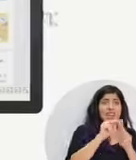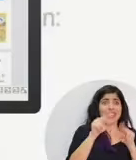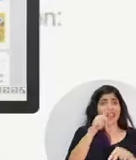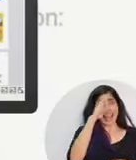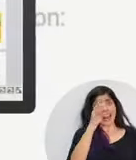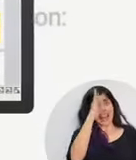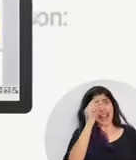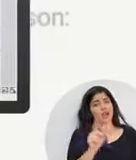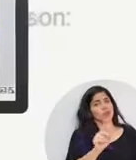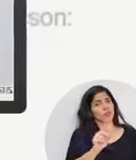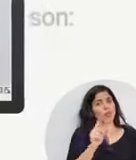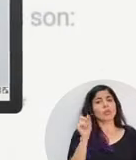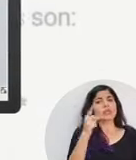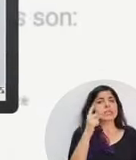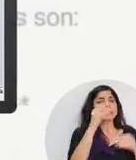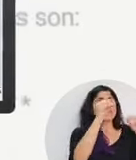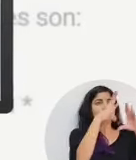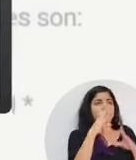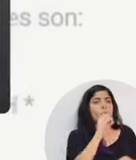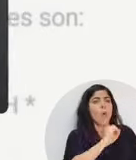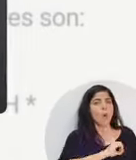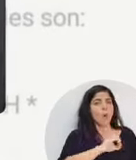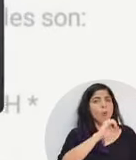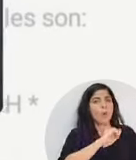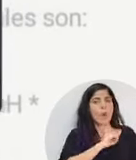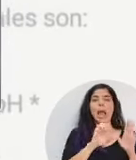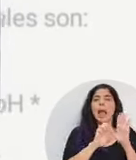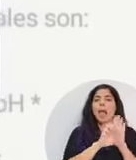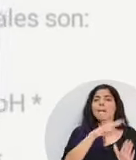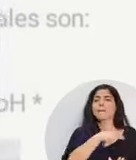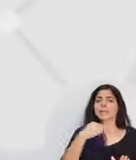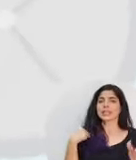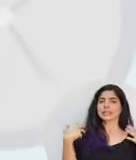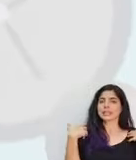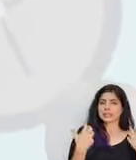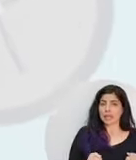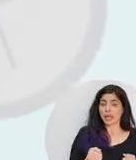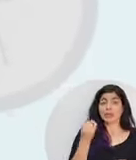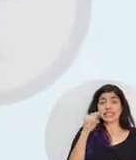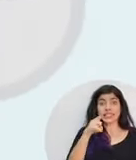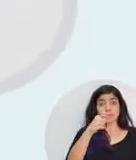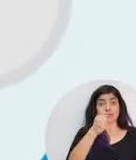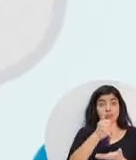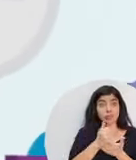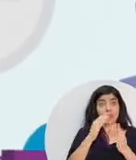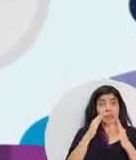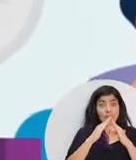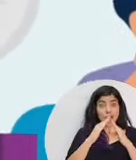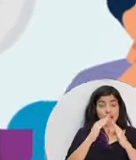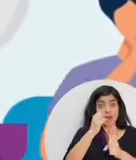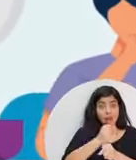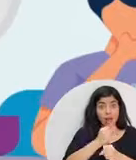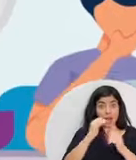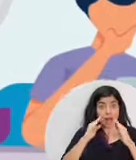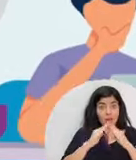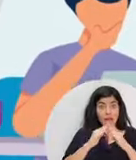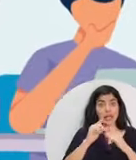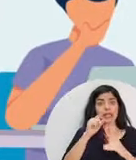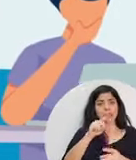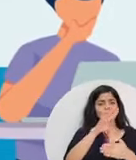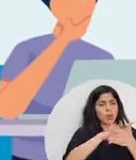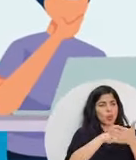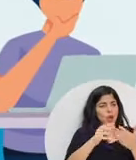e internet. Busque siempre información de fuentes oficiales, como el Ministerio de Salud. Si teletrabaja, establezca un horario y